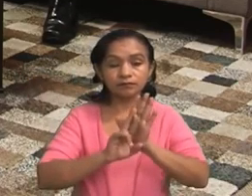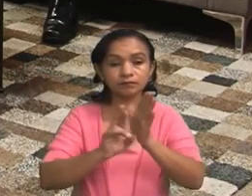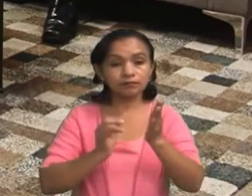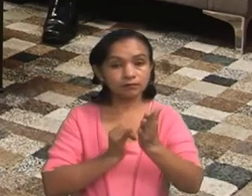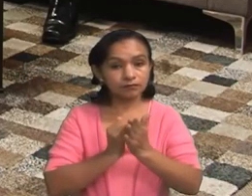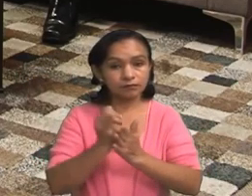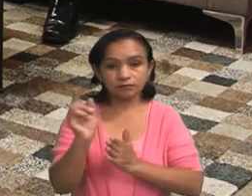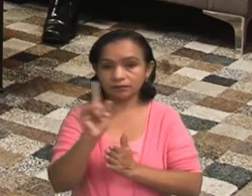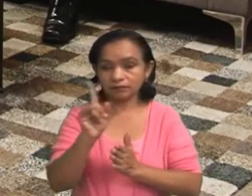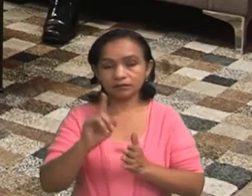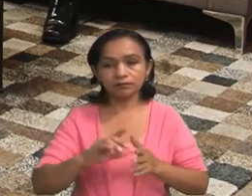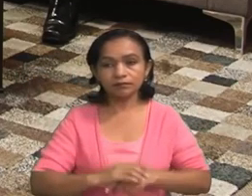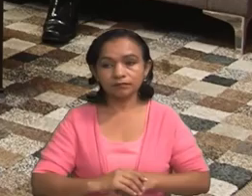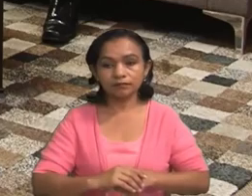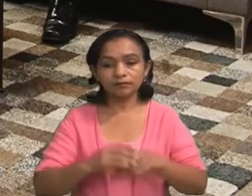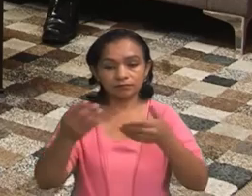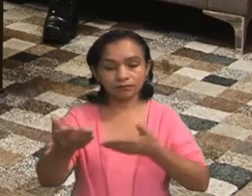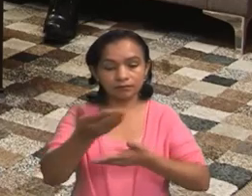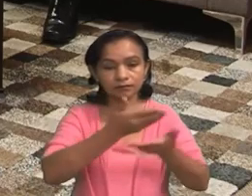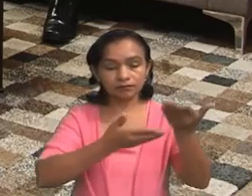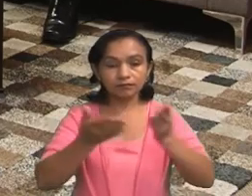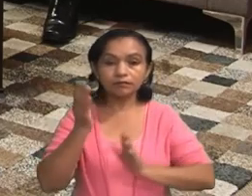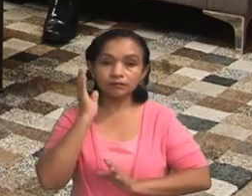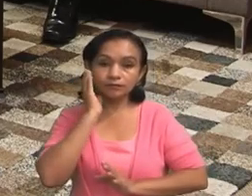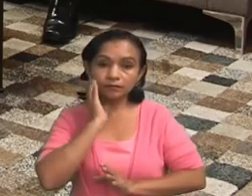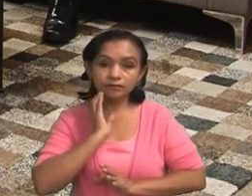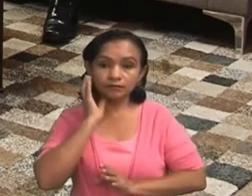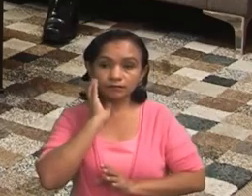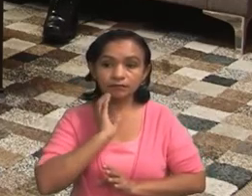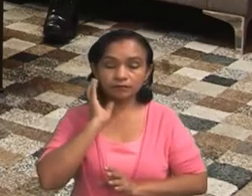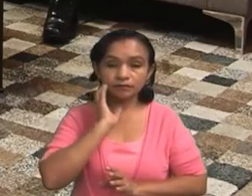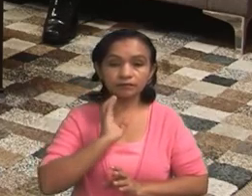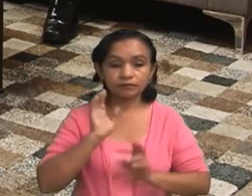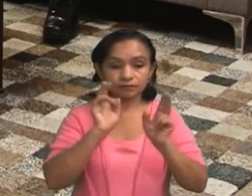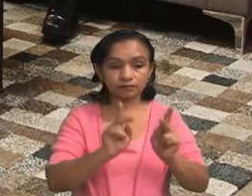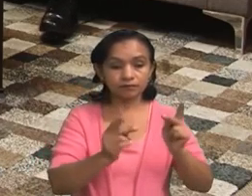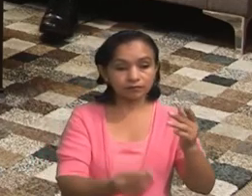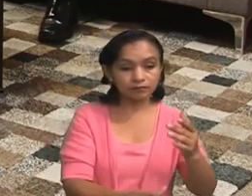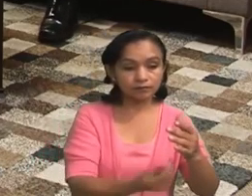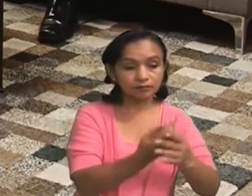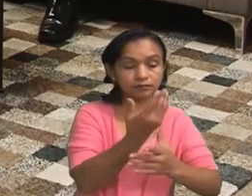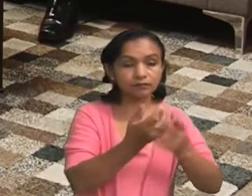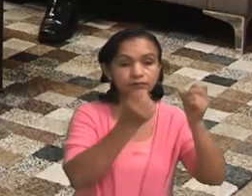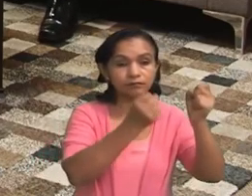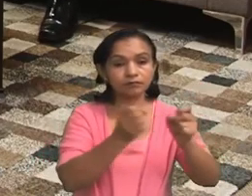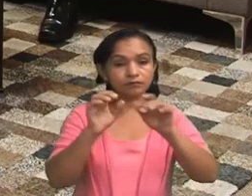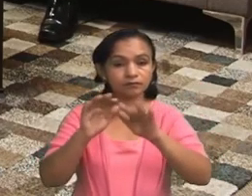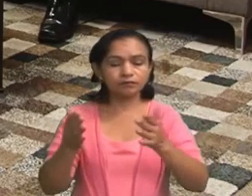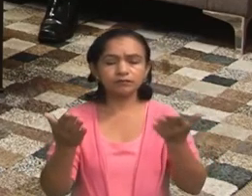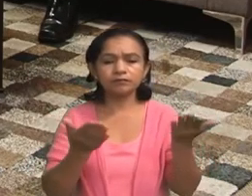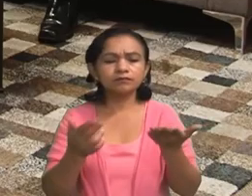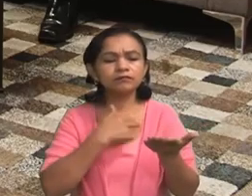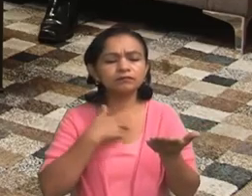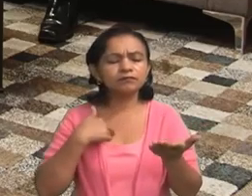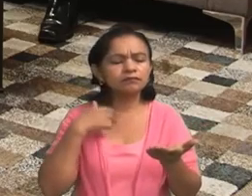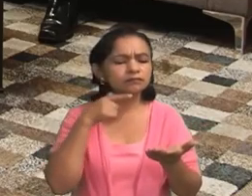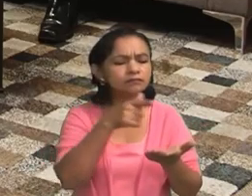No, es compartir experiencia. Los productores y las productoras, cómo le ha ido